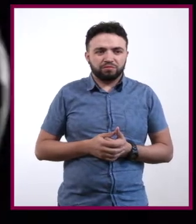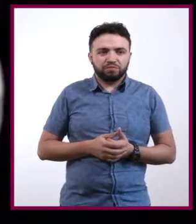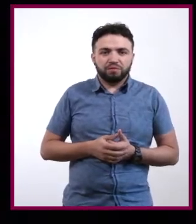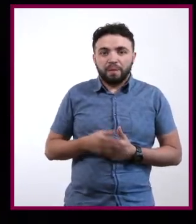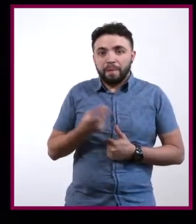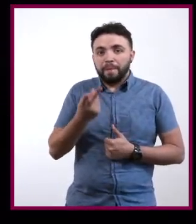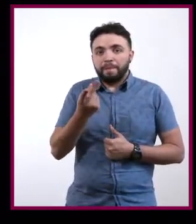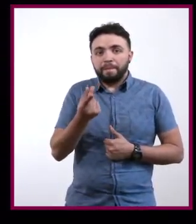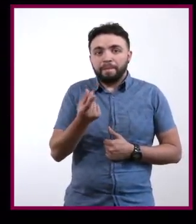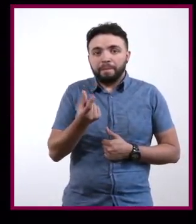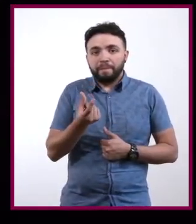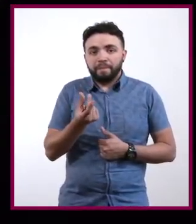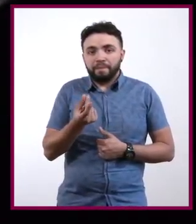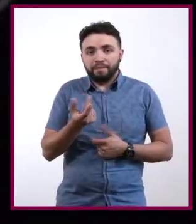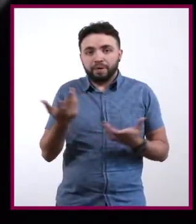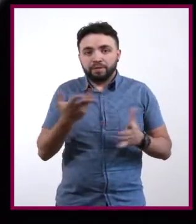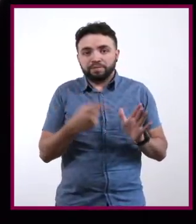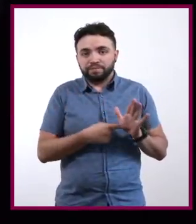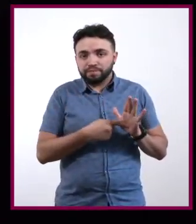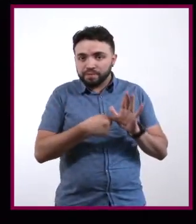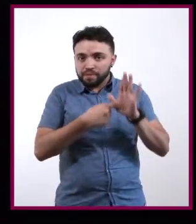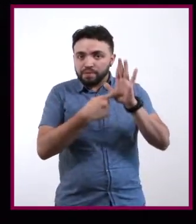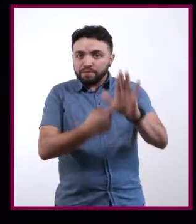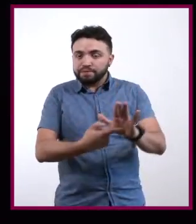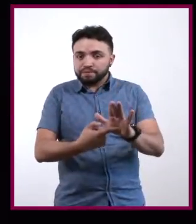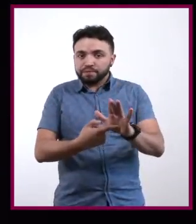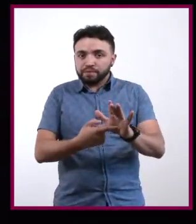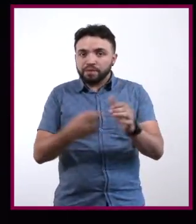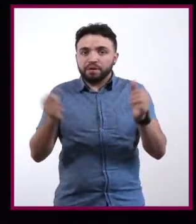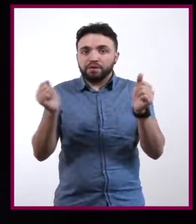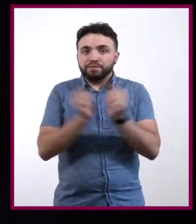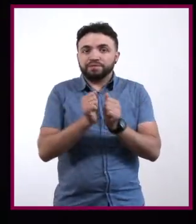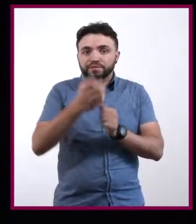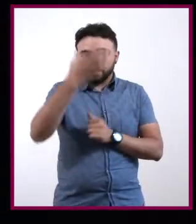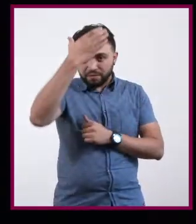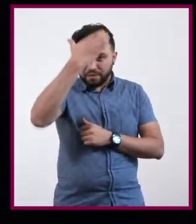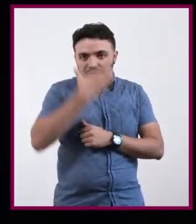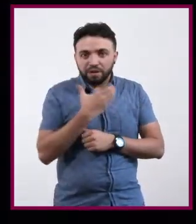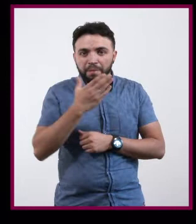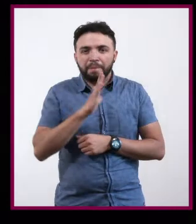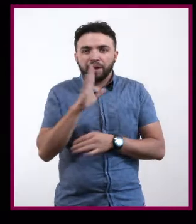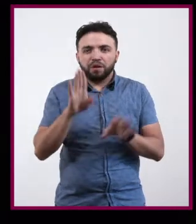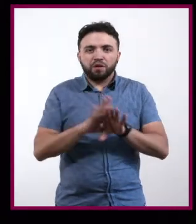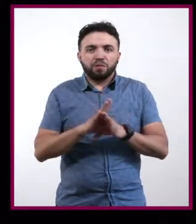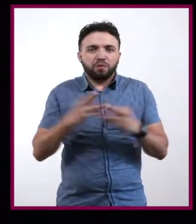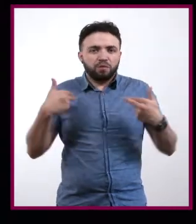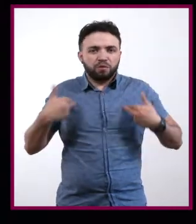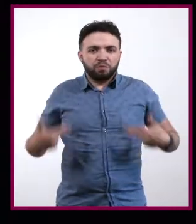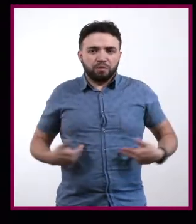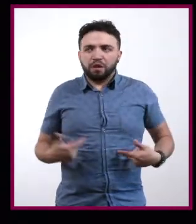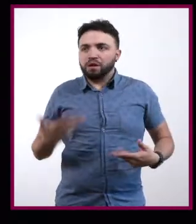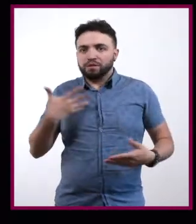perros que se representan con cabezas de seres humanos, son